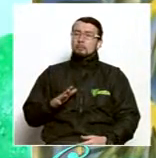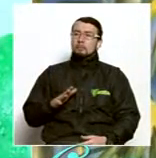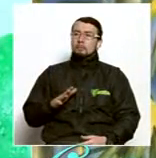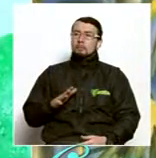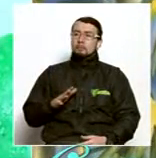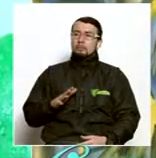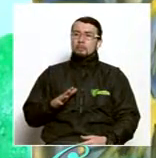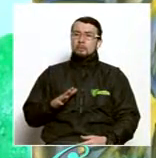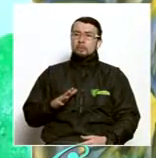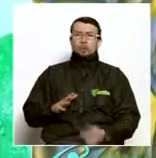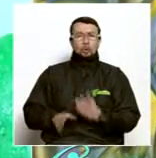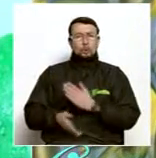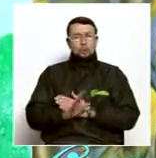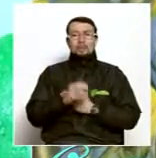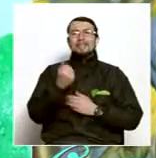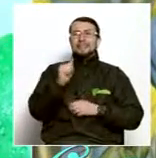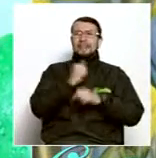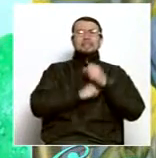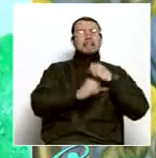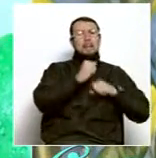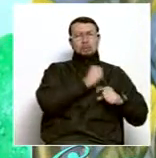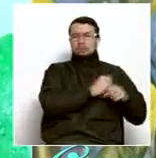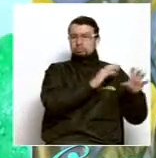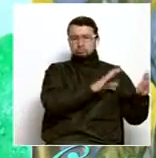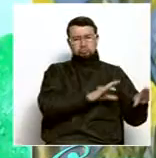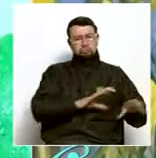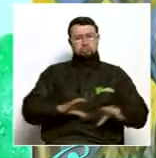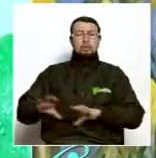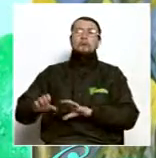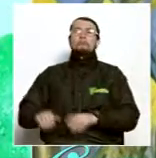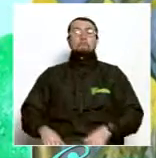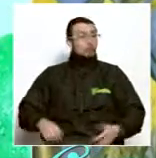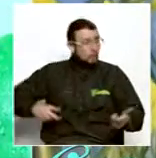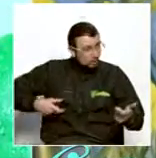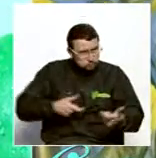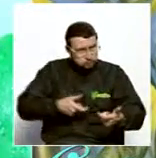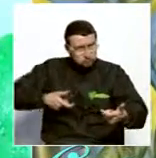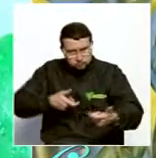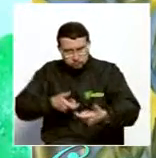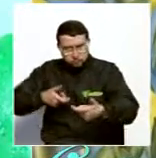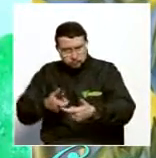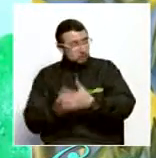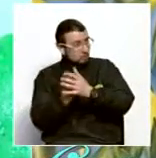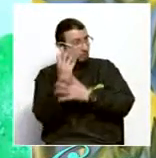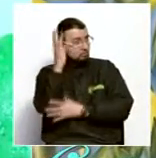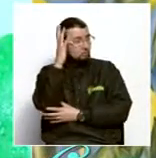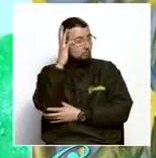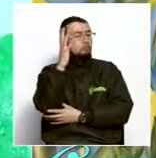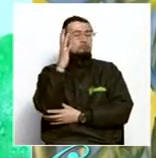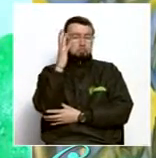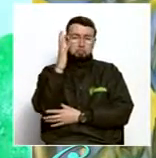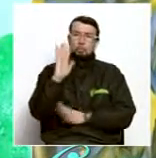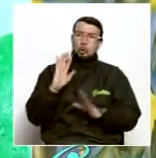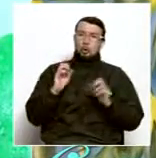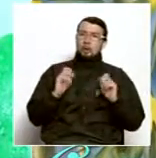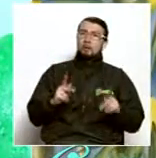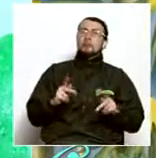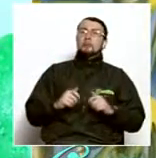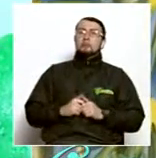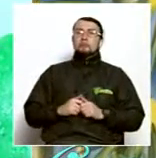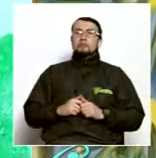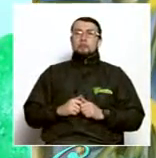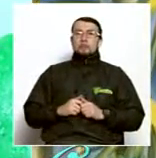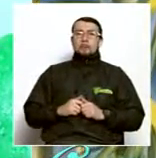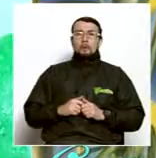así de seguido, por ahí unos 10 años. Bueno, fumigando. Fumigando. ¿Y usted está